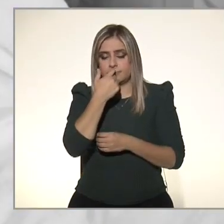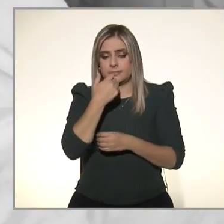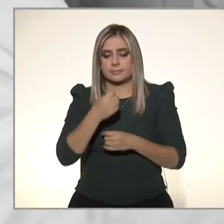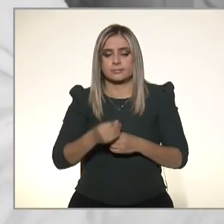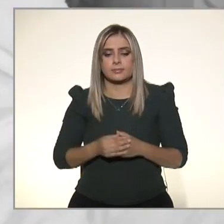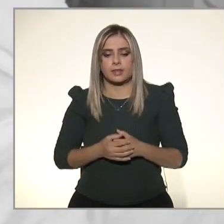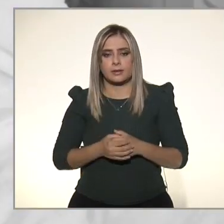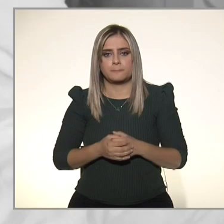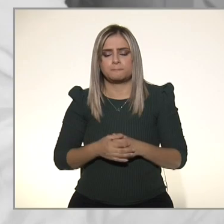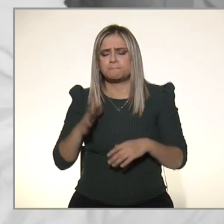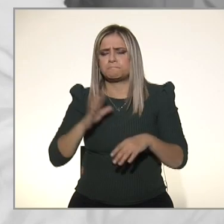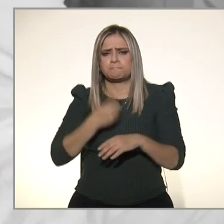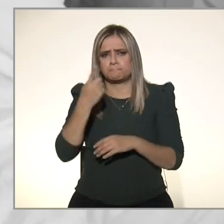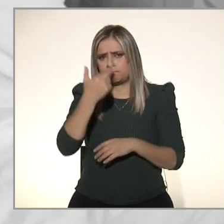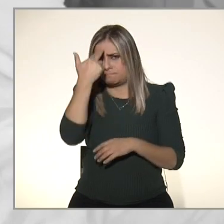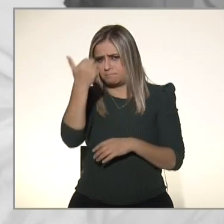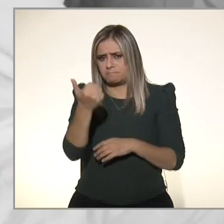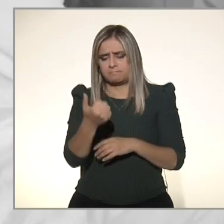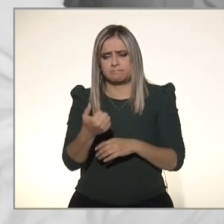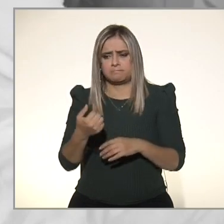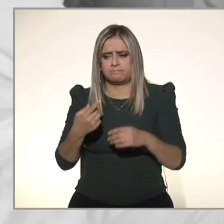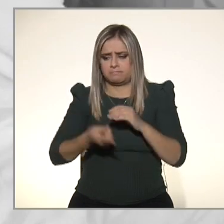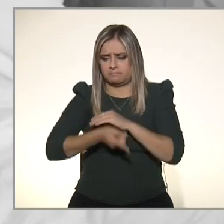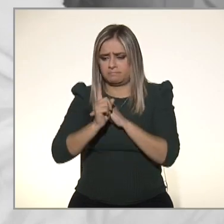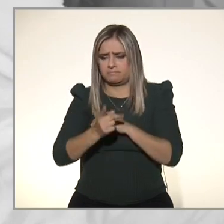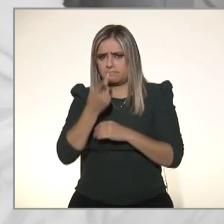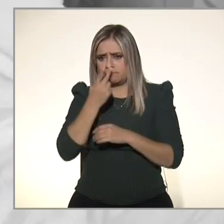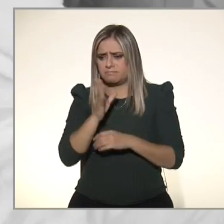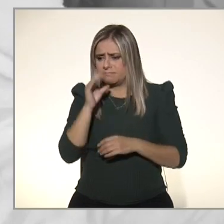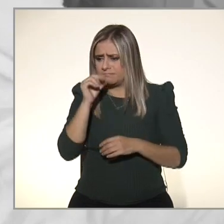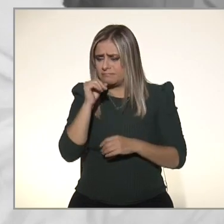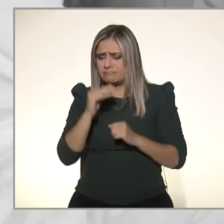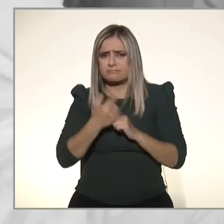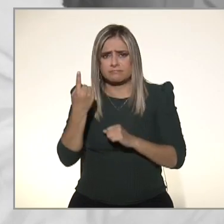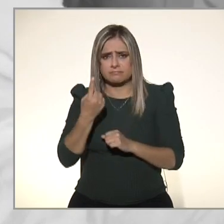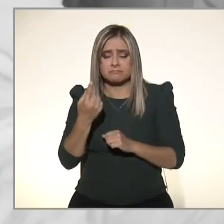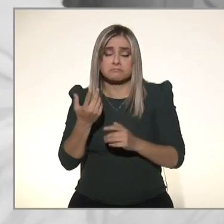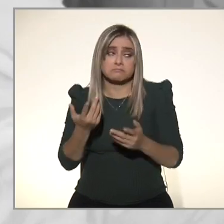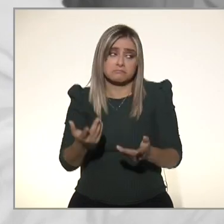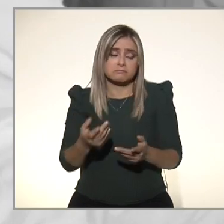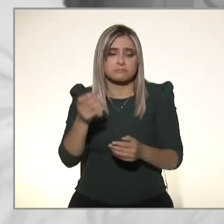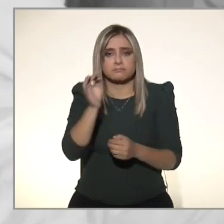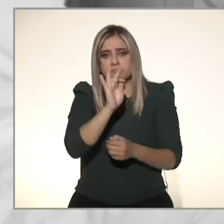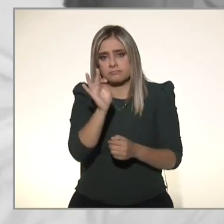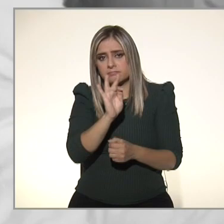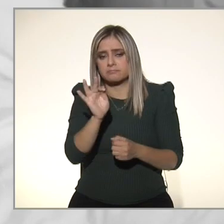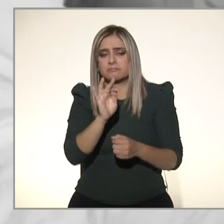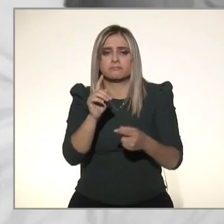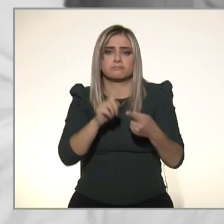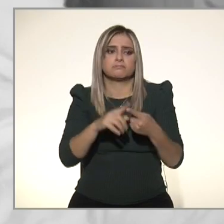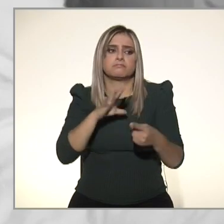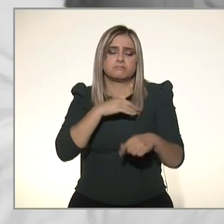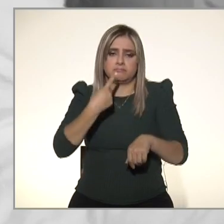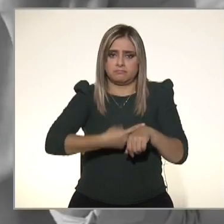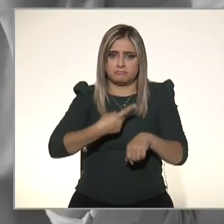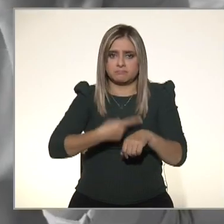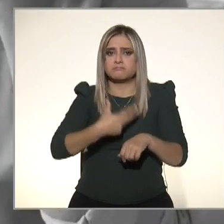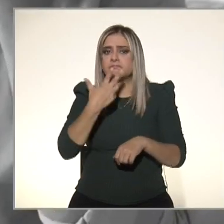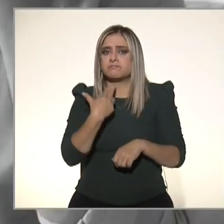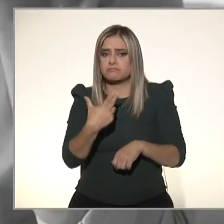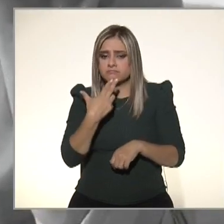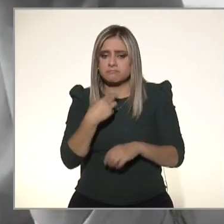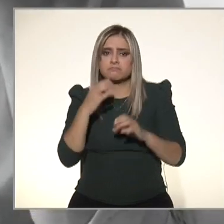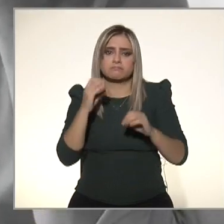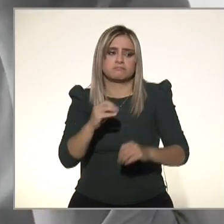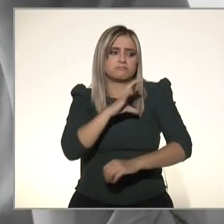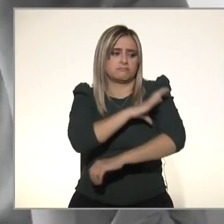Algunos de los factores por los cuales puede tener una persona disfunción eréctil puede ser algunas enfermedades como la diabetes,